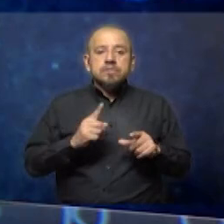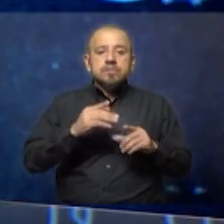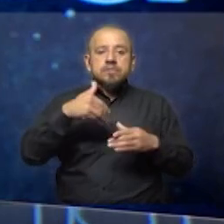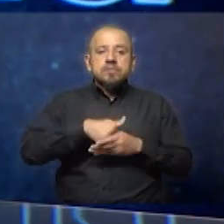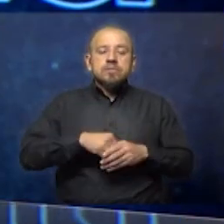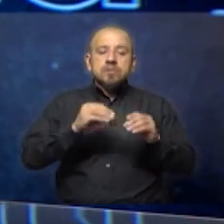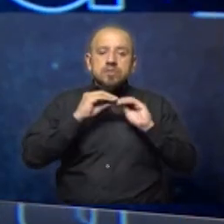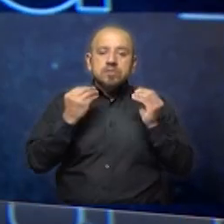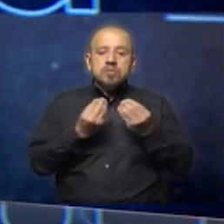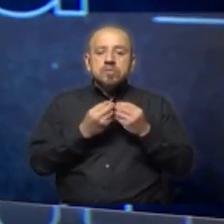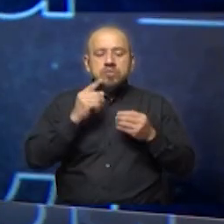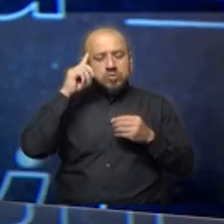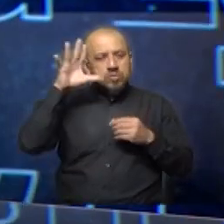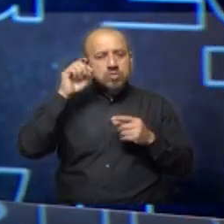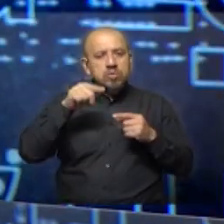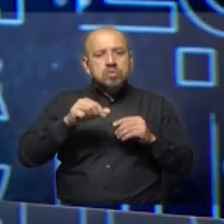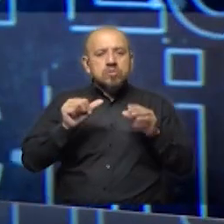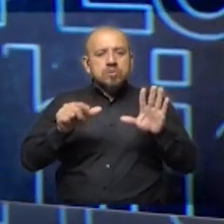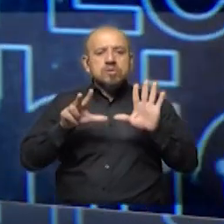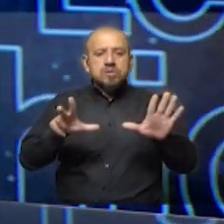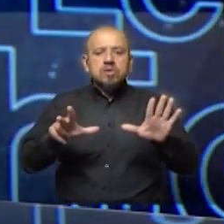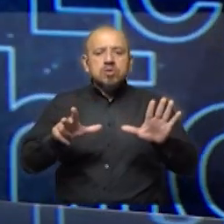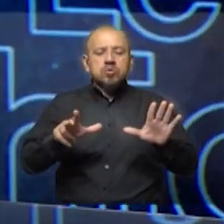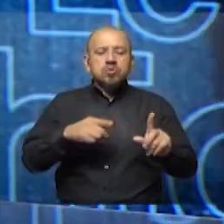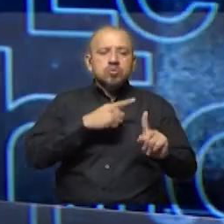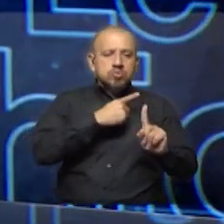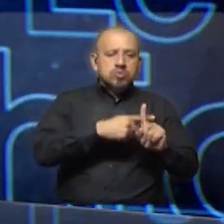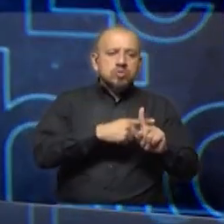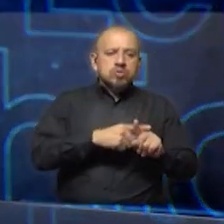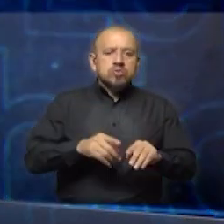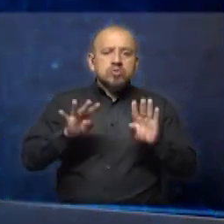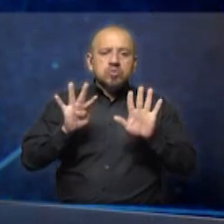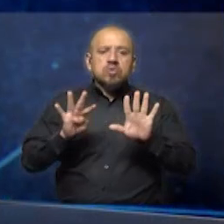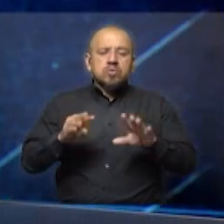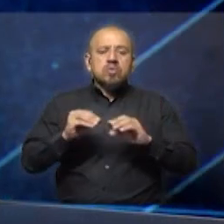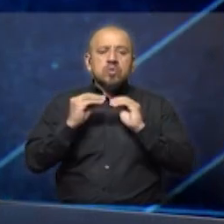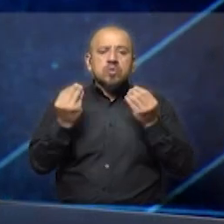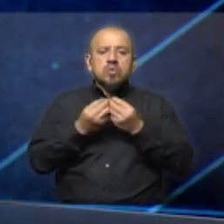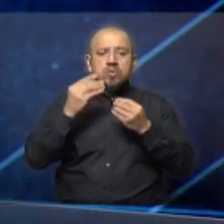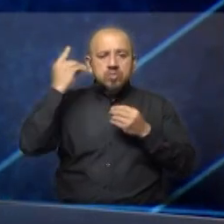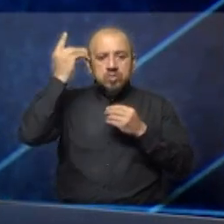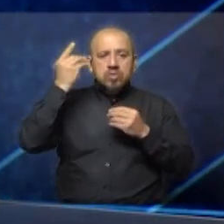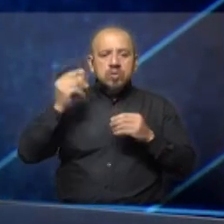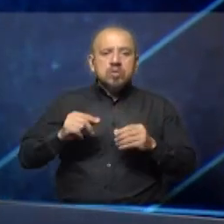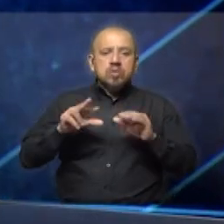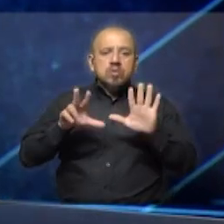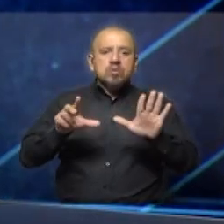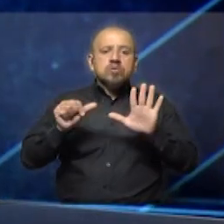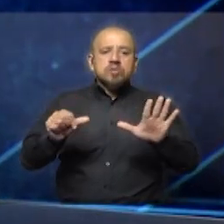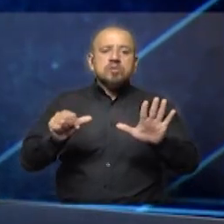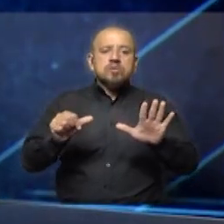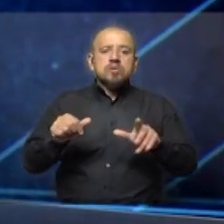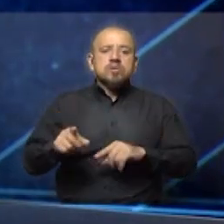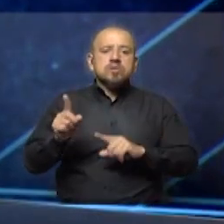votada en su totalidad yo recuerdo que hubo 68 votos afirmativos de 99 diputados y había 86 en sala